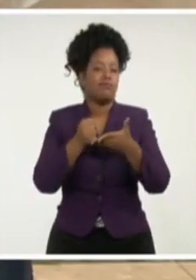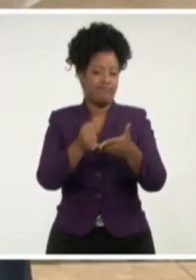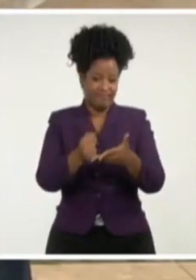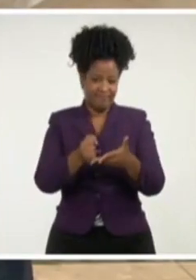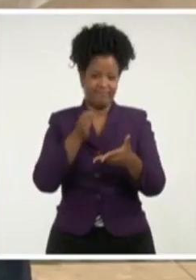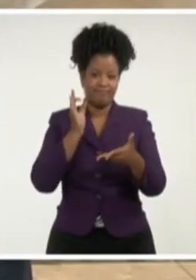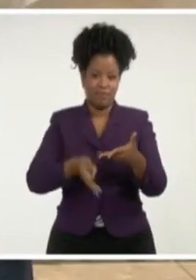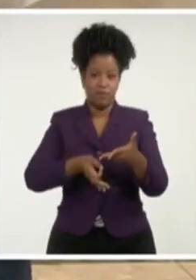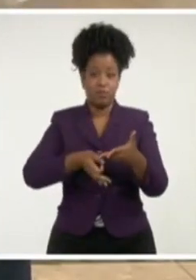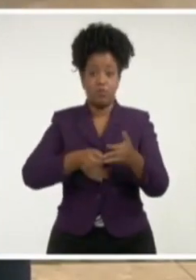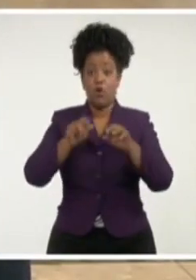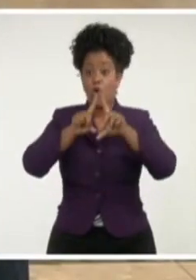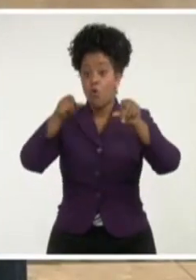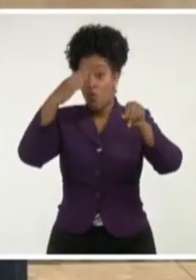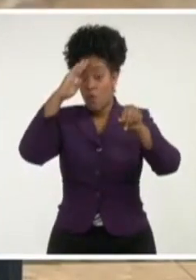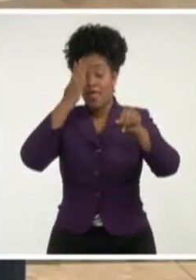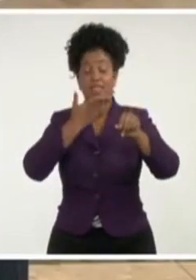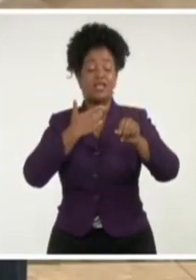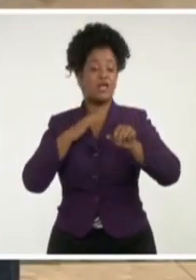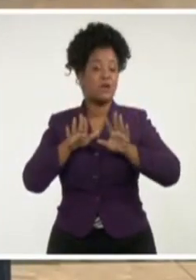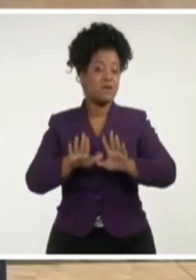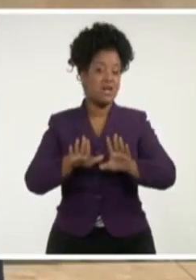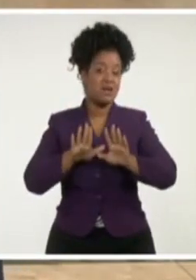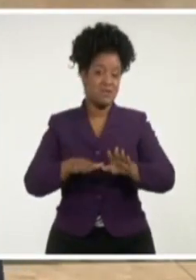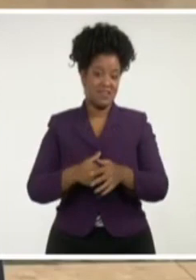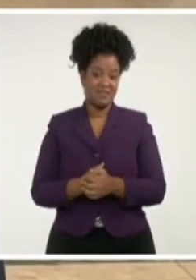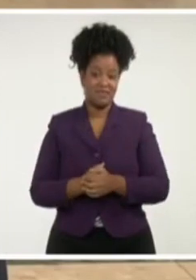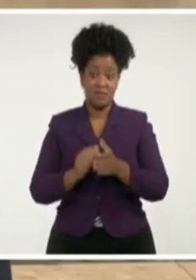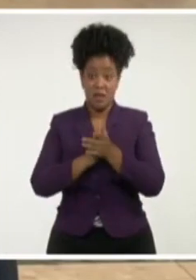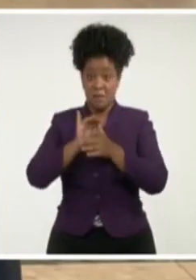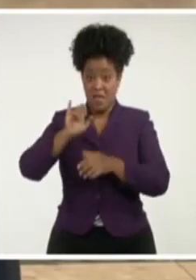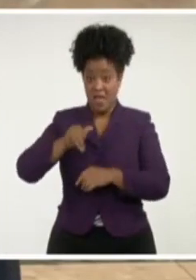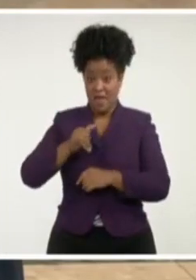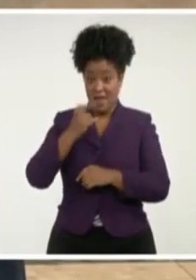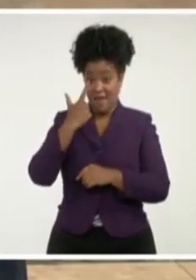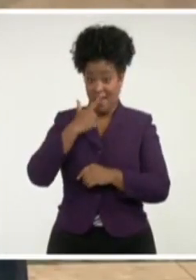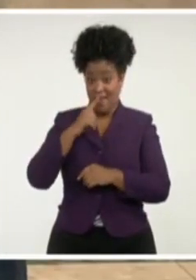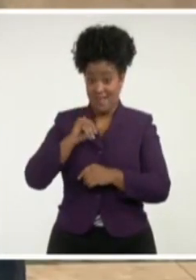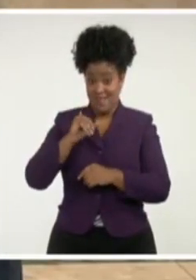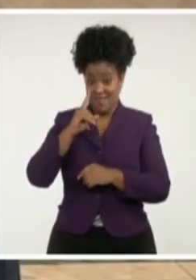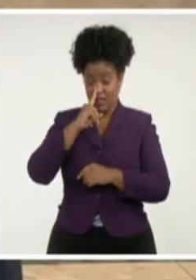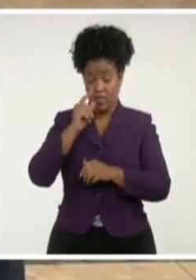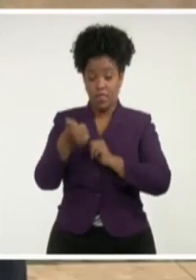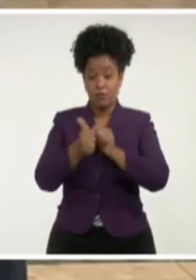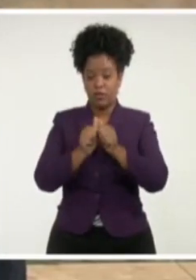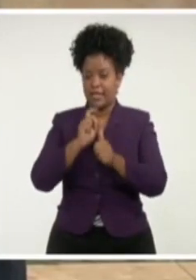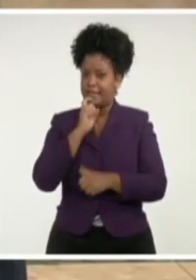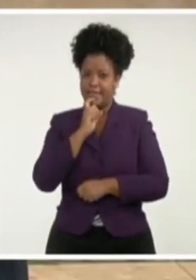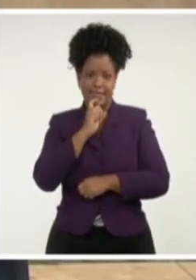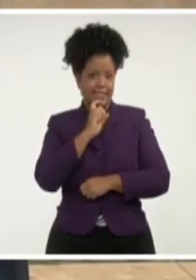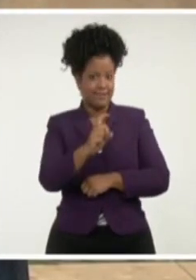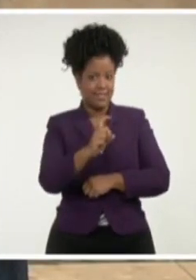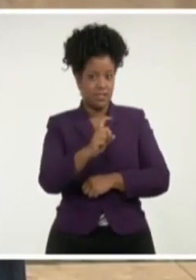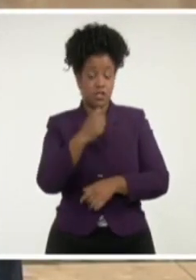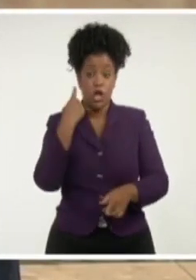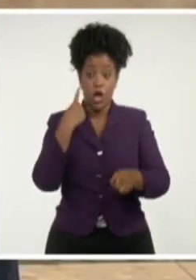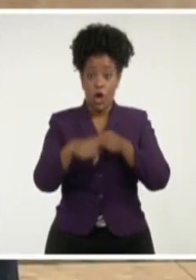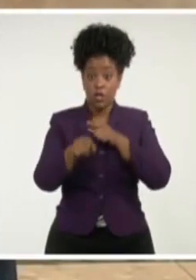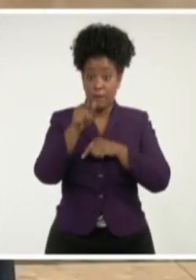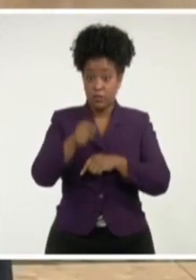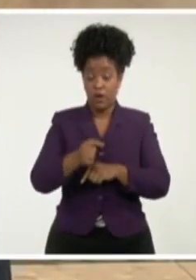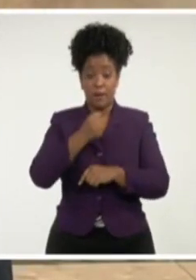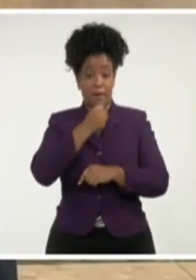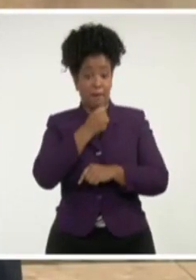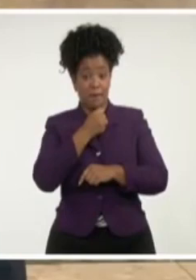toda Cuba está esperando. Para Mijaín es muy difícil, y me imagino que para un narrador también, prepararse